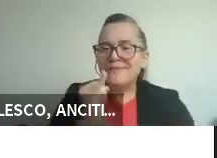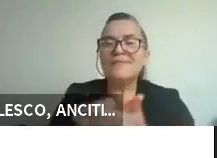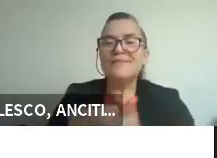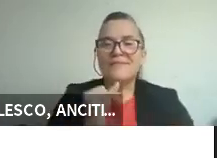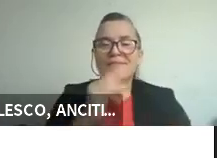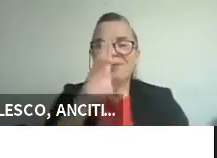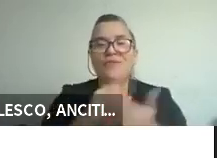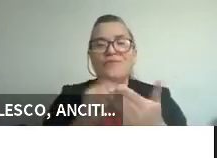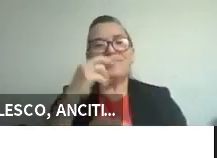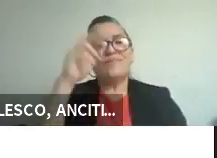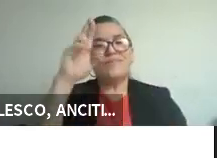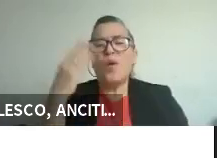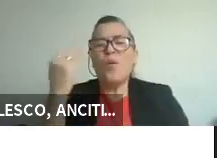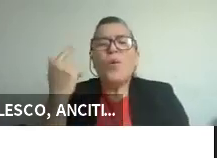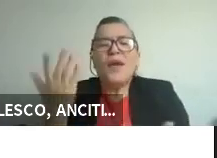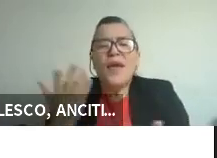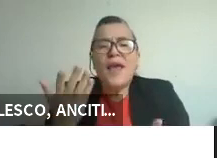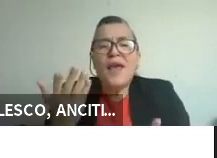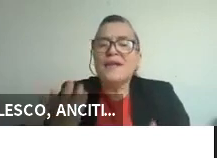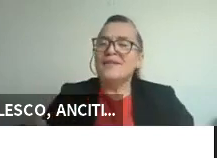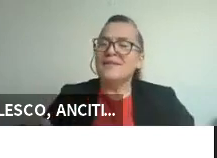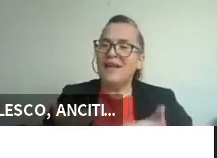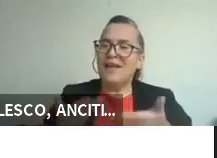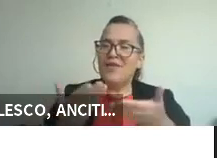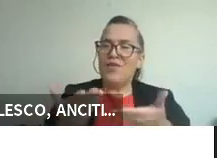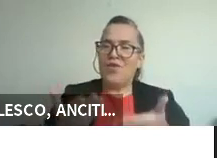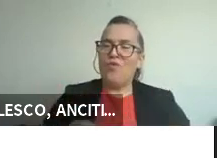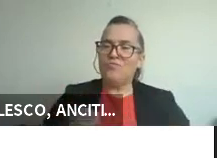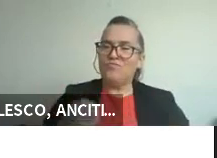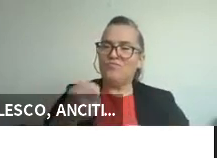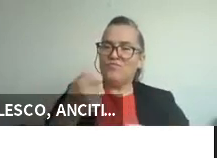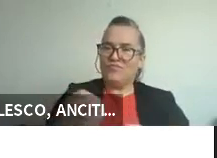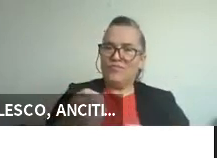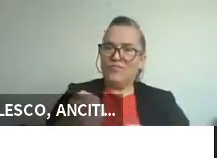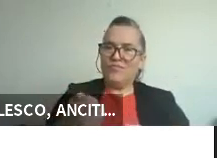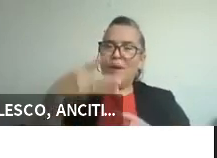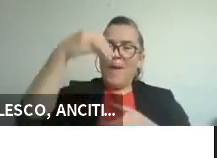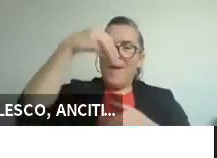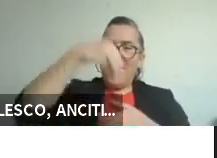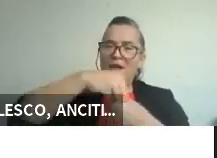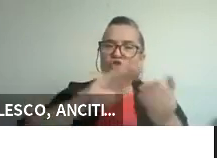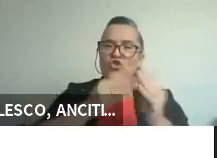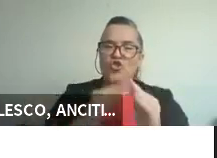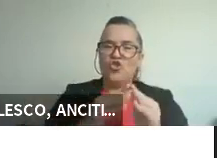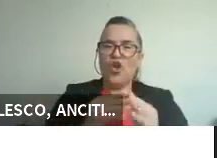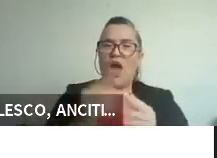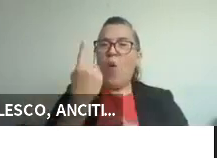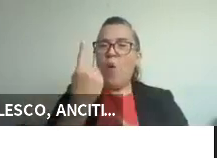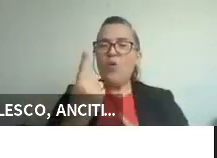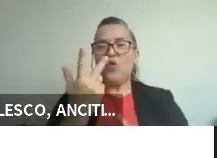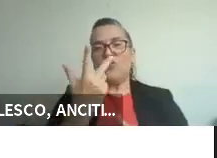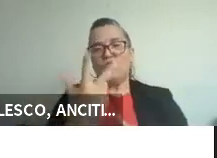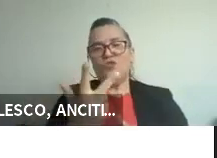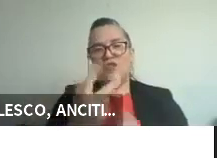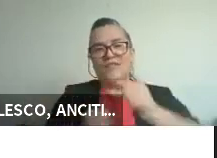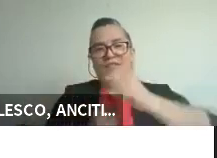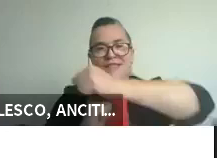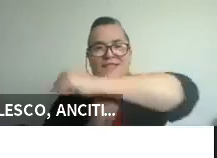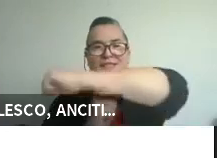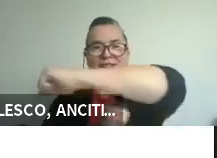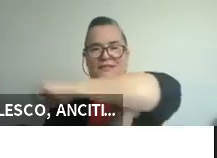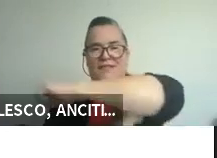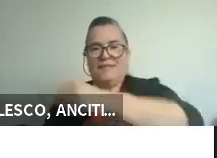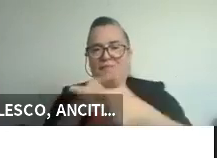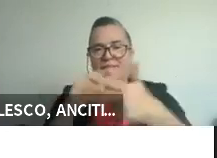porque se le dio carta de ciudadanía como uno de los tres pilares académicos fundamentales de nuestra institución junto